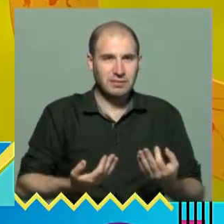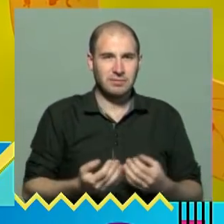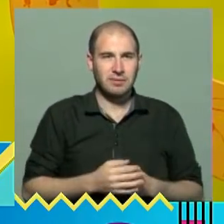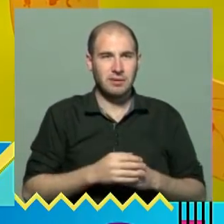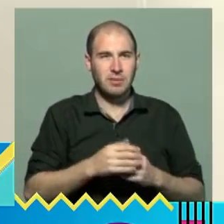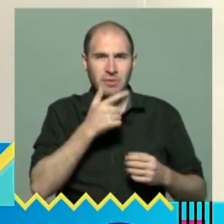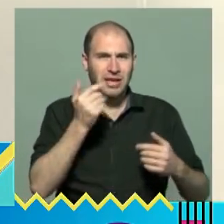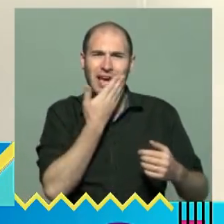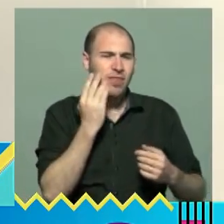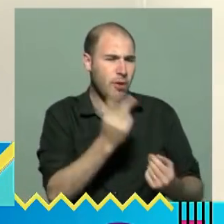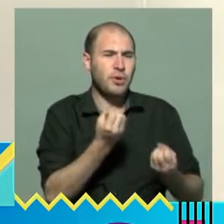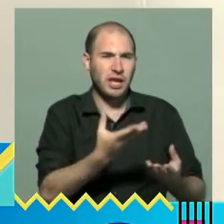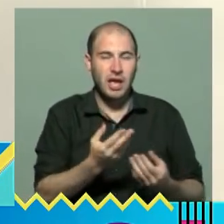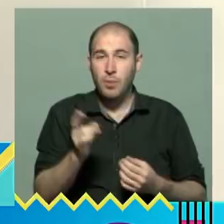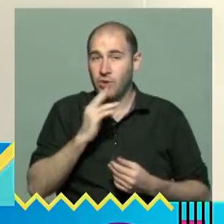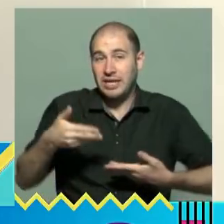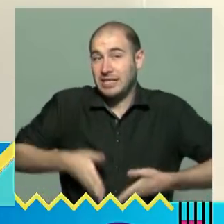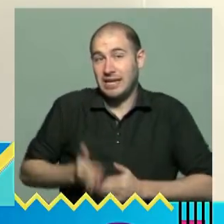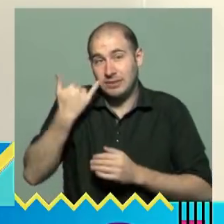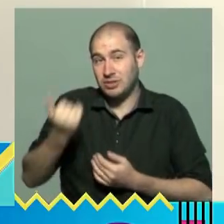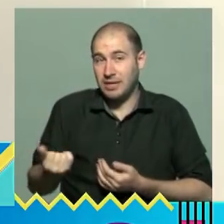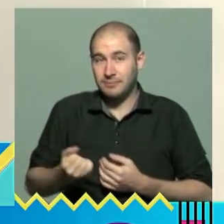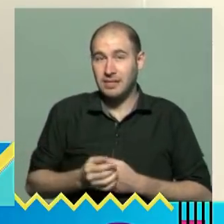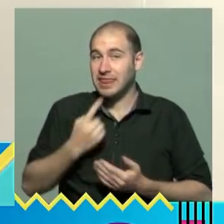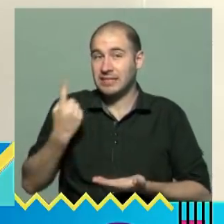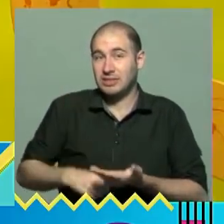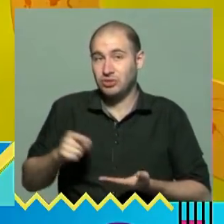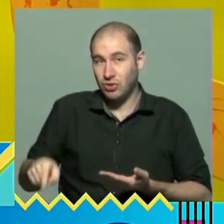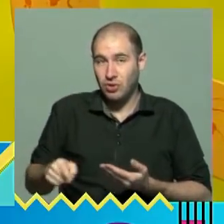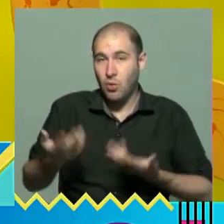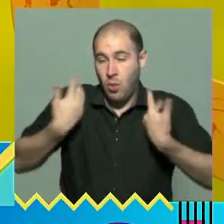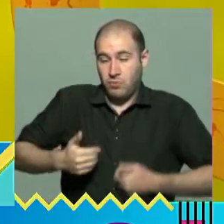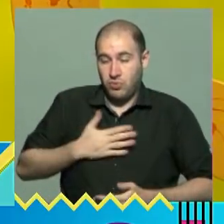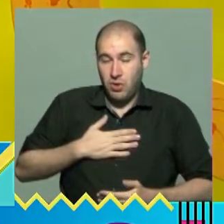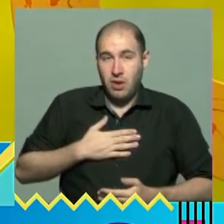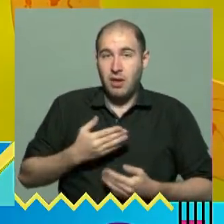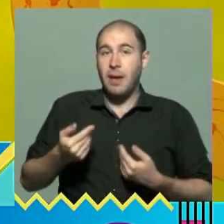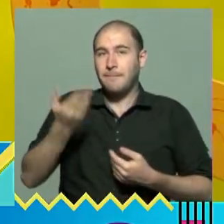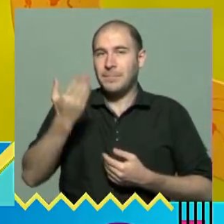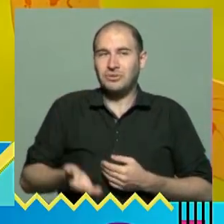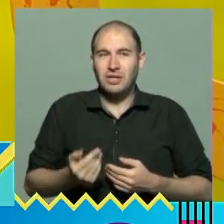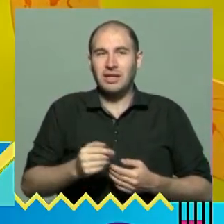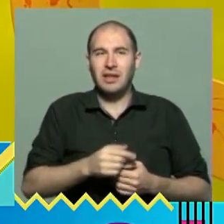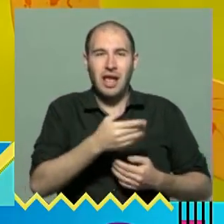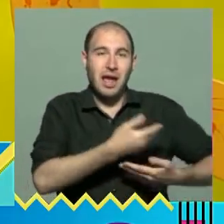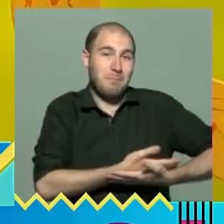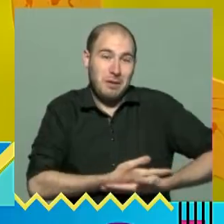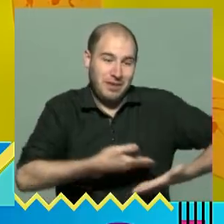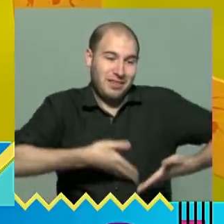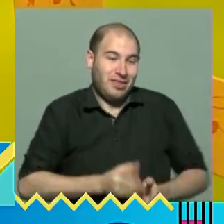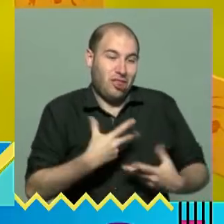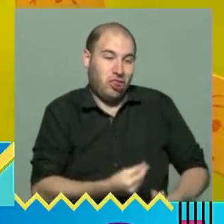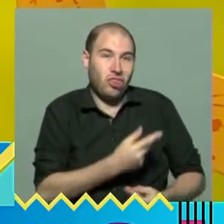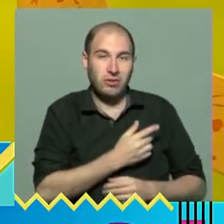No veo lo hipócrita. Por eso la mujer ya nació y, digamos, decide sobre su cuerpo. Porque ya nació. Nadie puede decidir por encima no lo van a de dejar tu cuerpo.